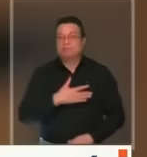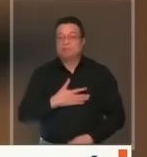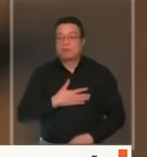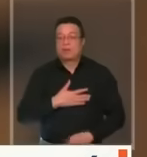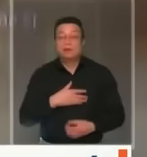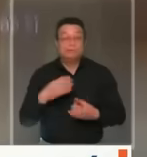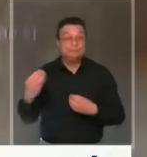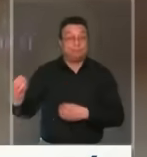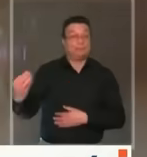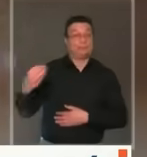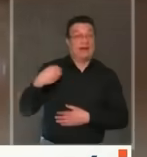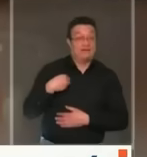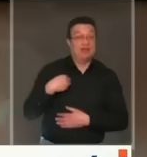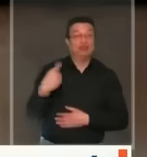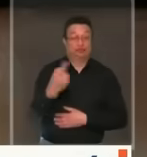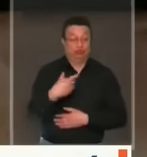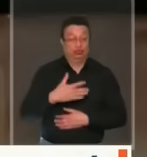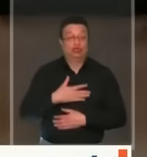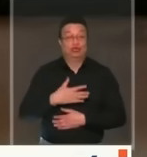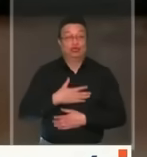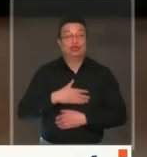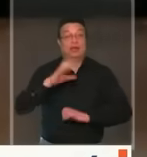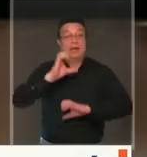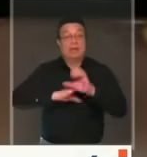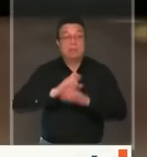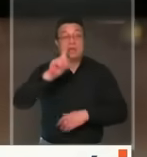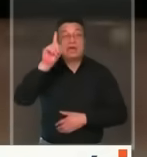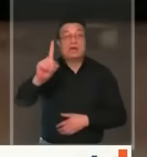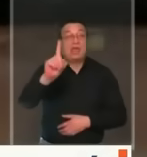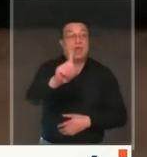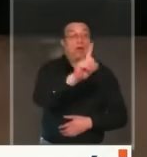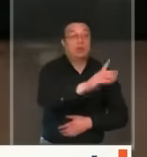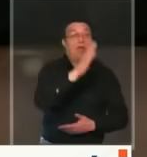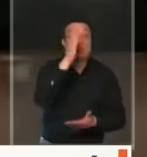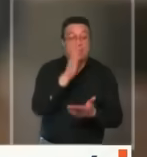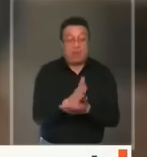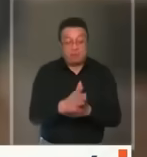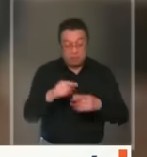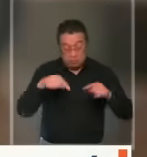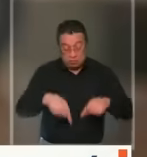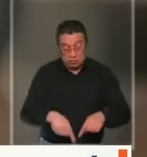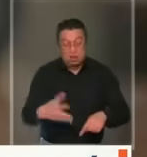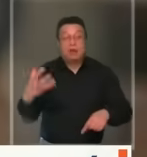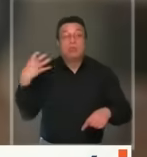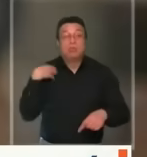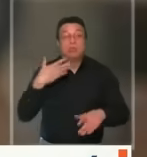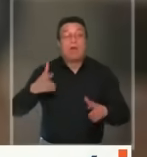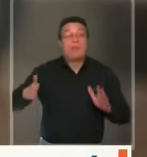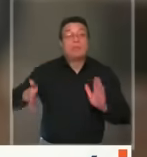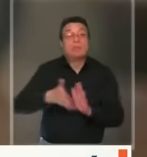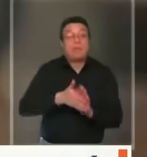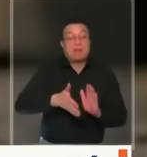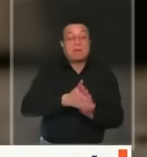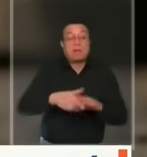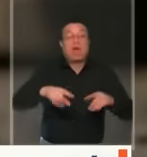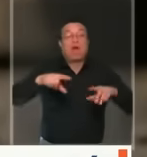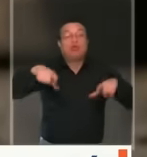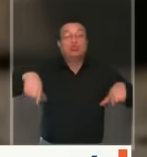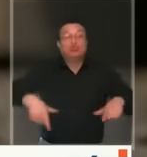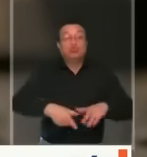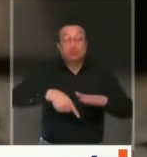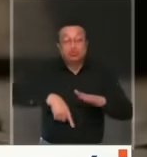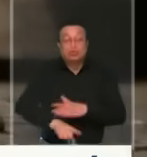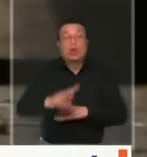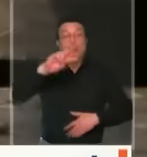que prácticamente somos nosotros cada empresa del sector que va a tener que tapar su parte del túnel por seguridad propia. Dueños